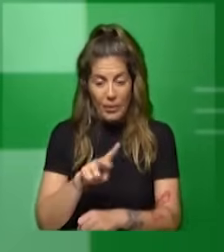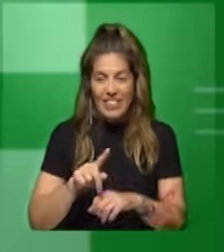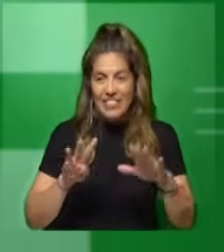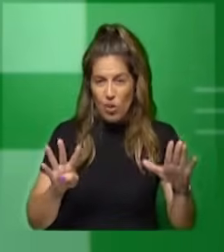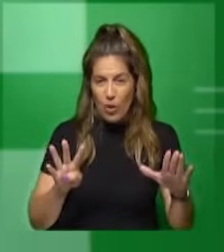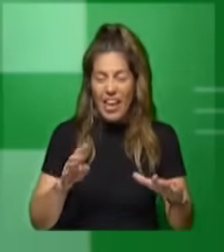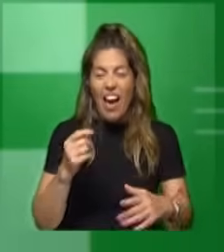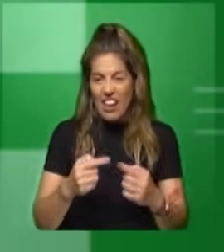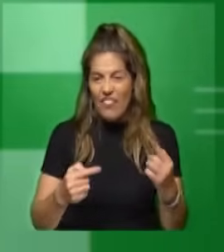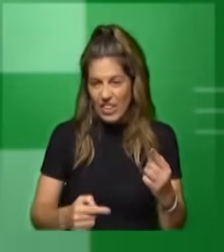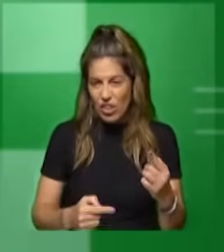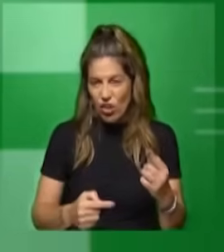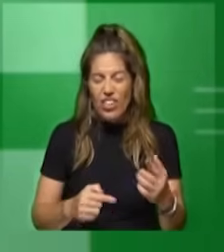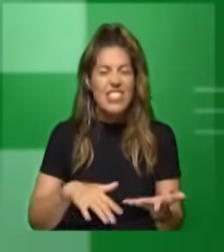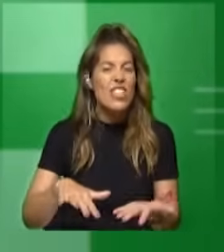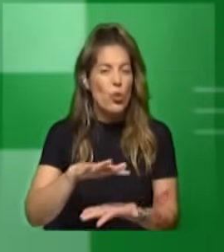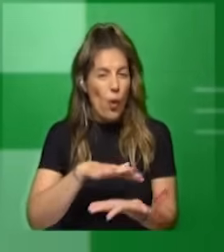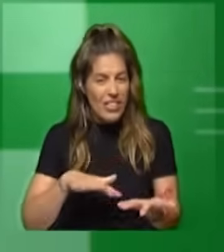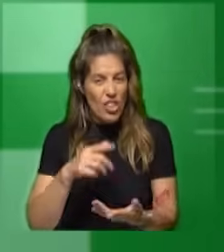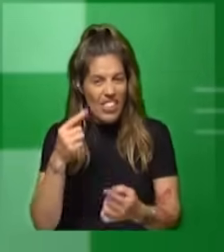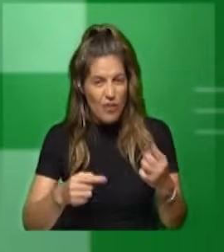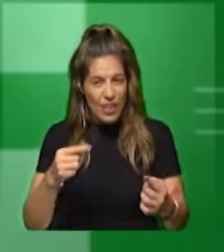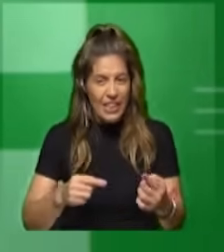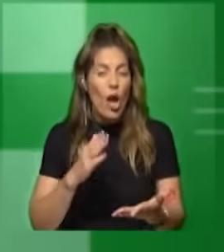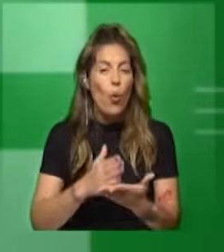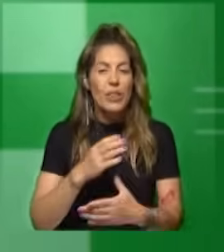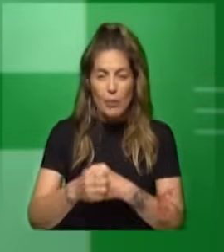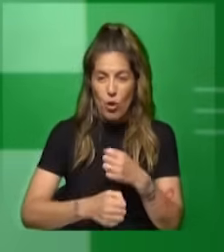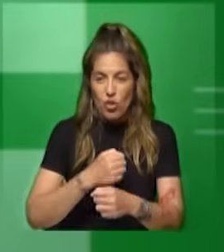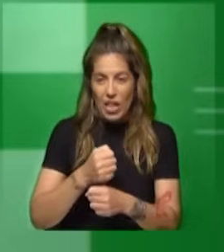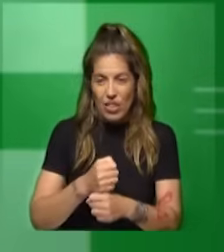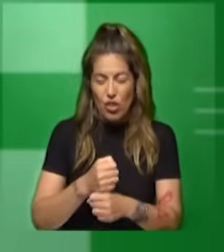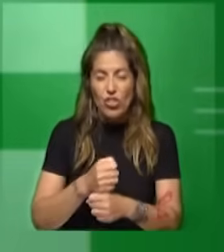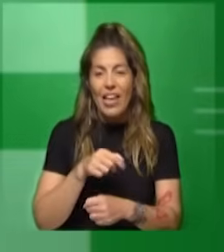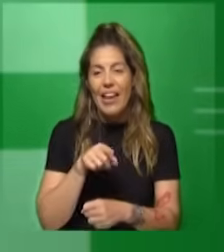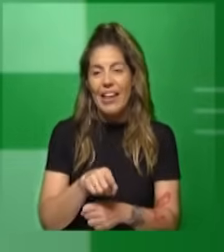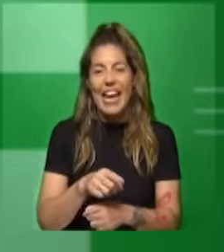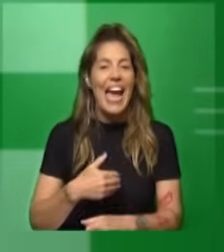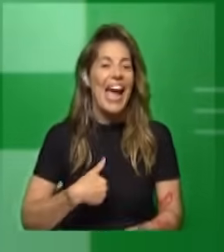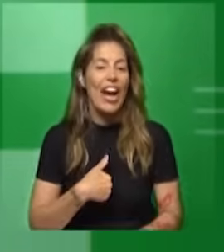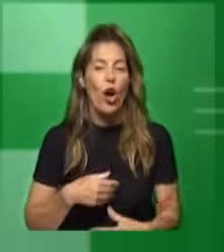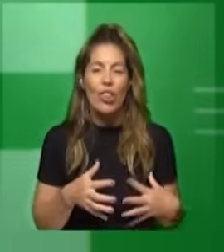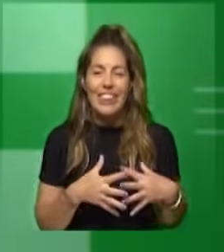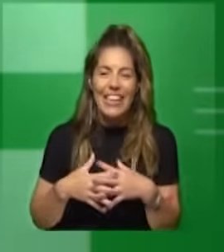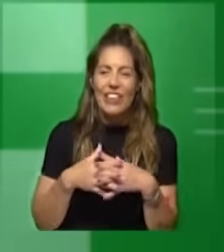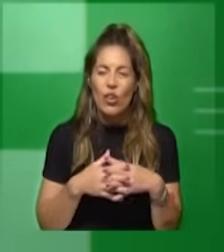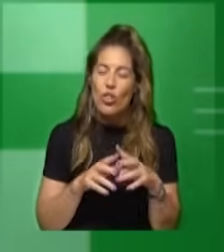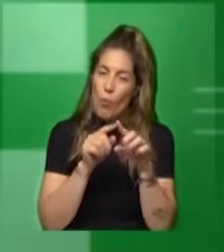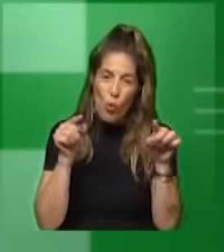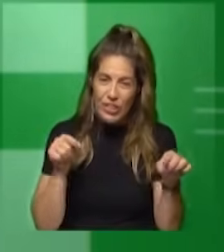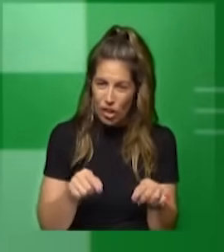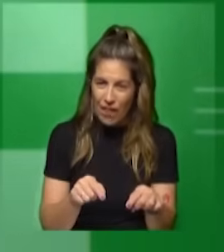sea, han habido varias situaciones, aún en los últimos años, en el que el rol de Estados Unidos es muy